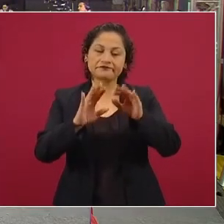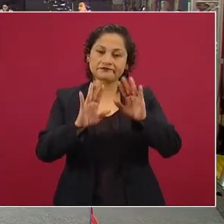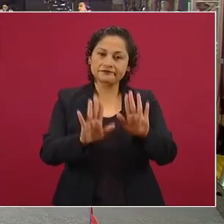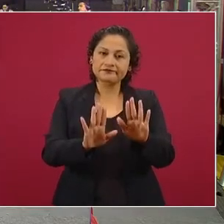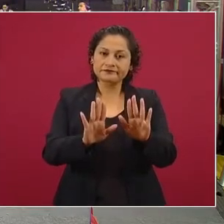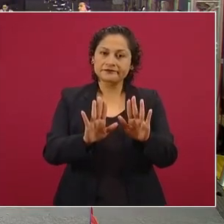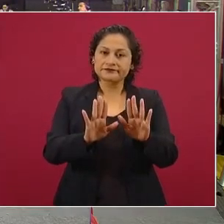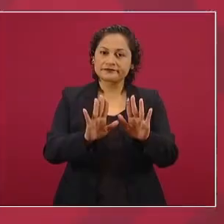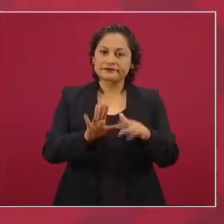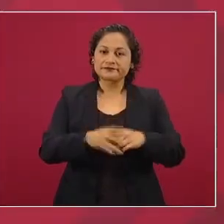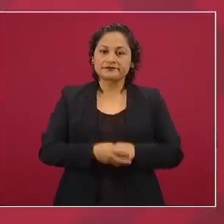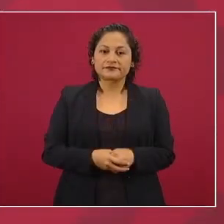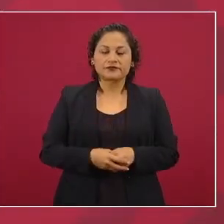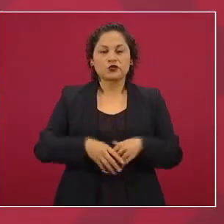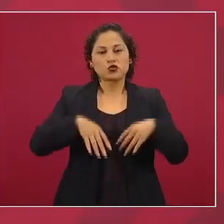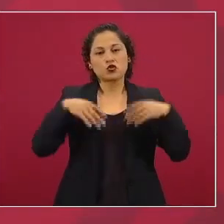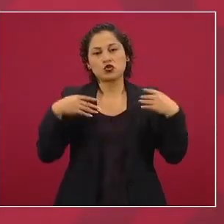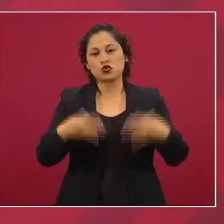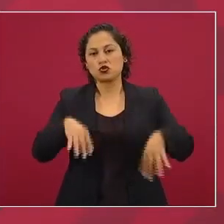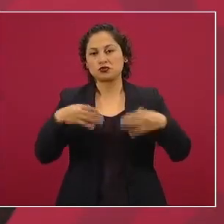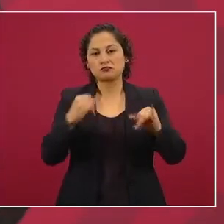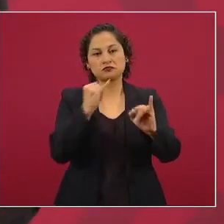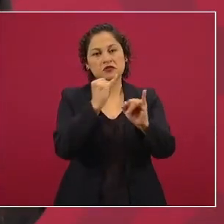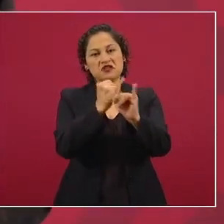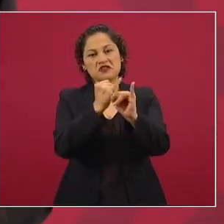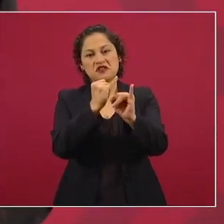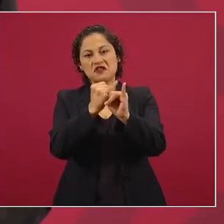son benditas redes sociales.